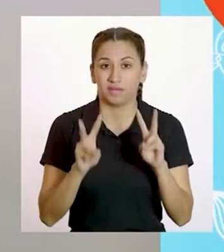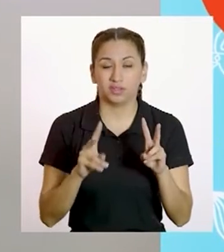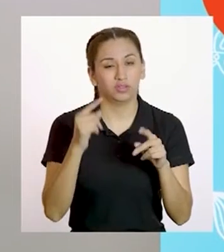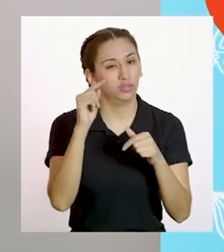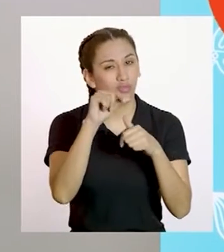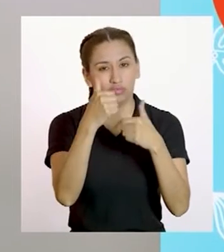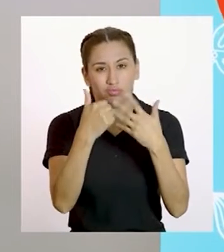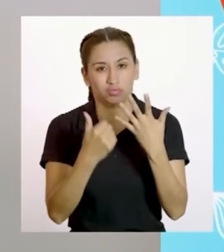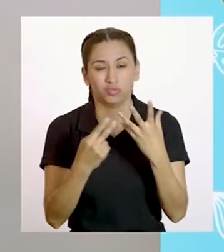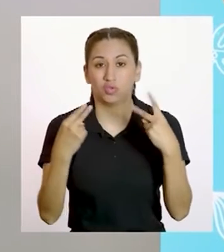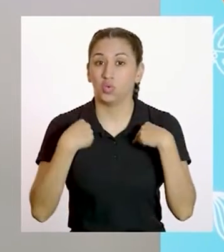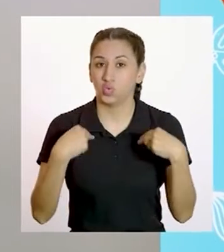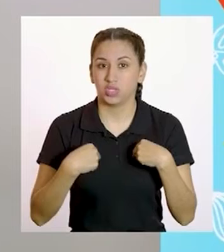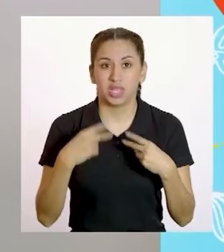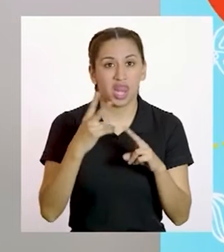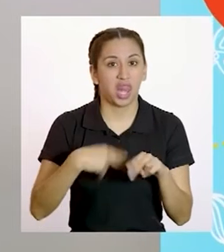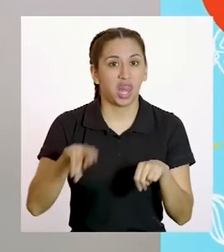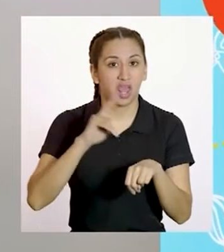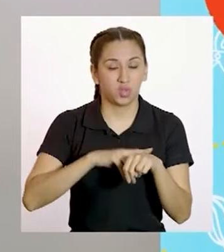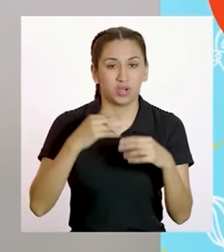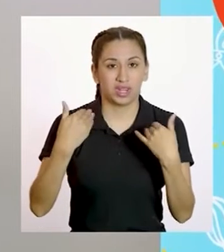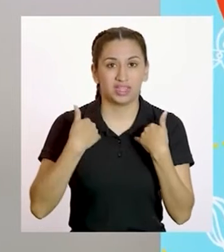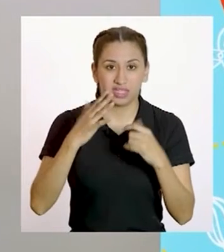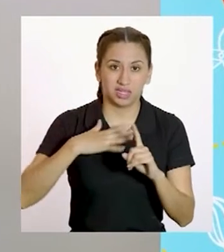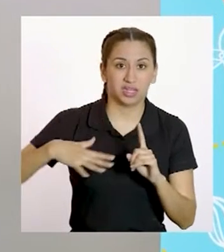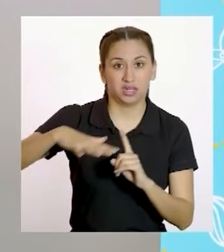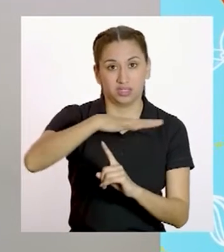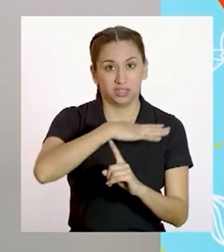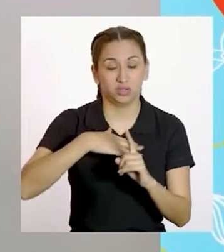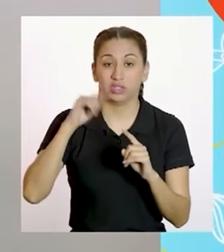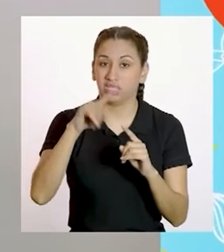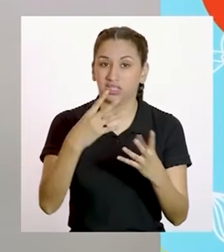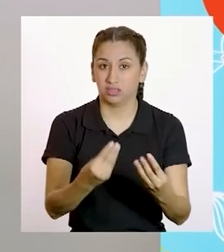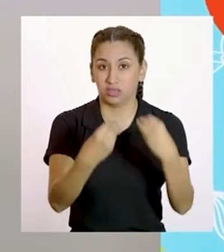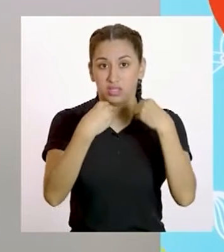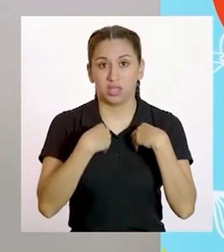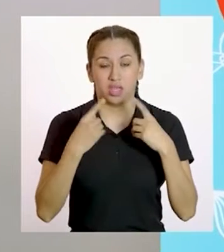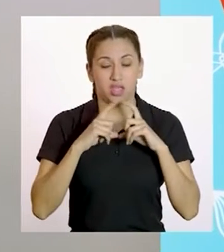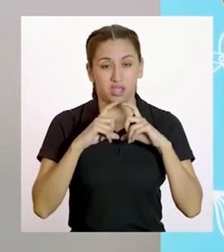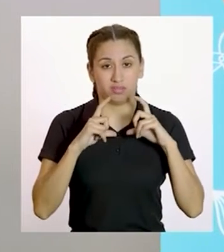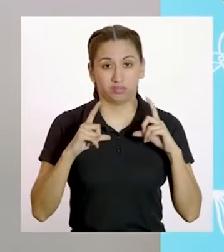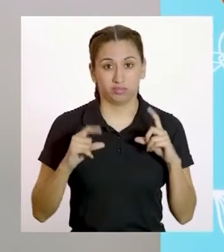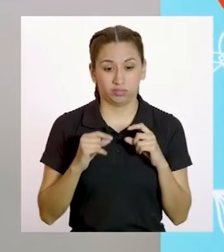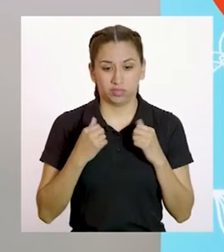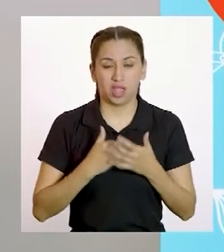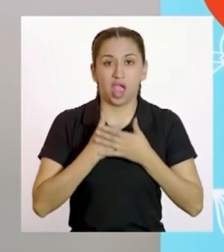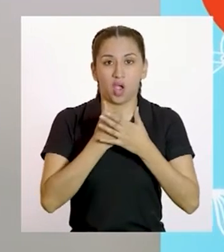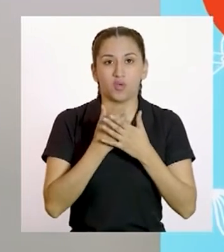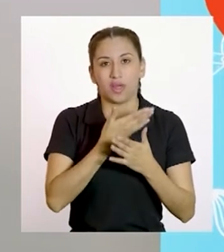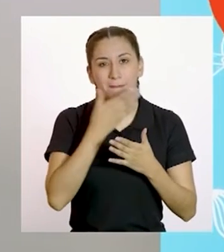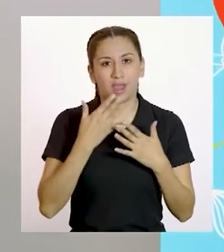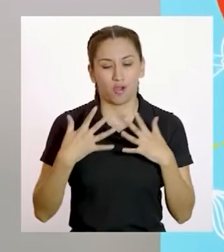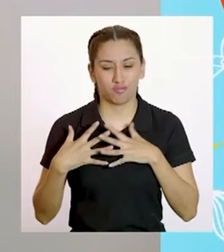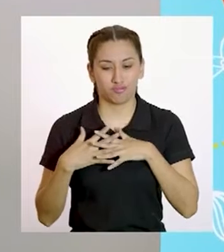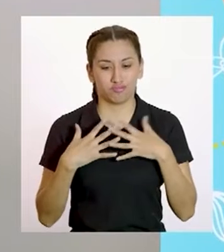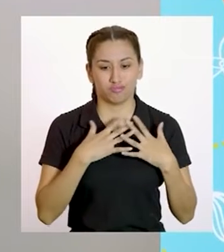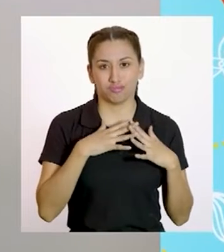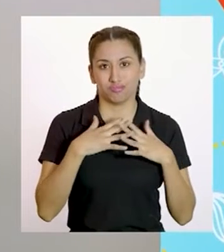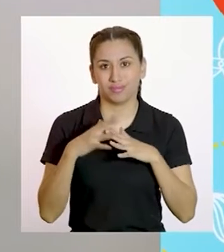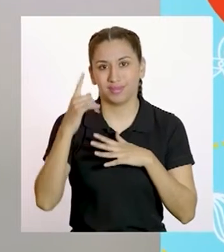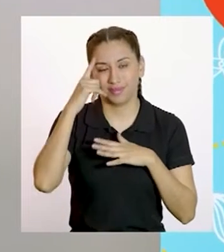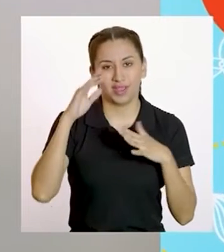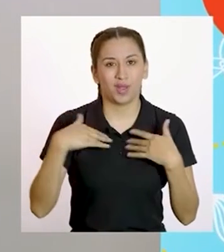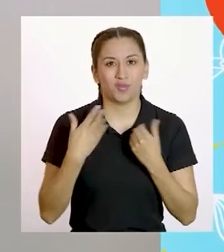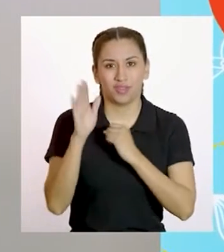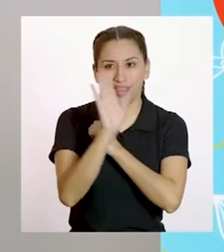verduras y todos los nutrientes naturales que existen a nuestro alrededor. Esto va a brindar a las células de defensa un adecuado